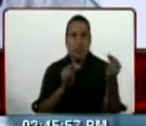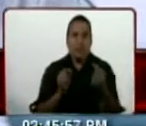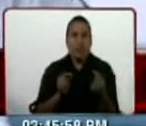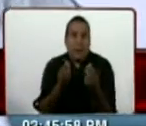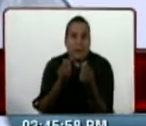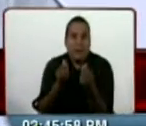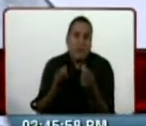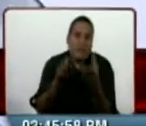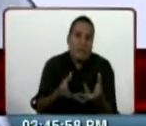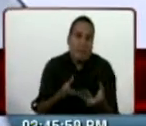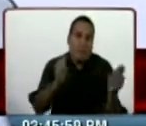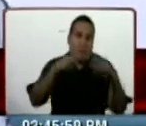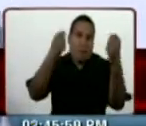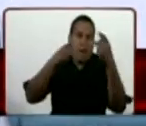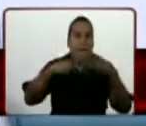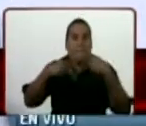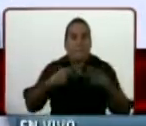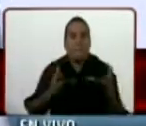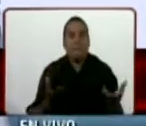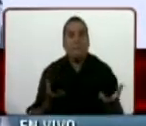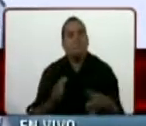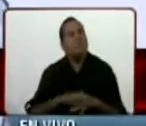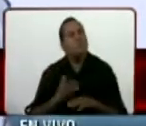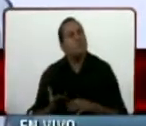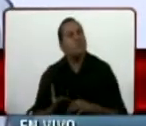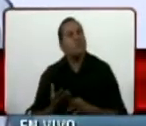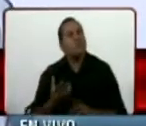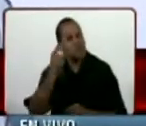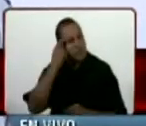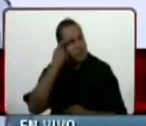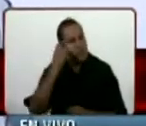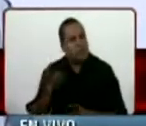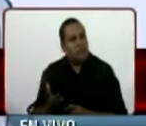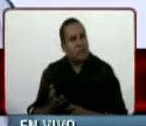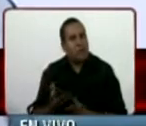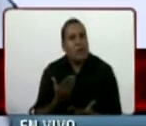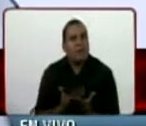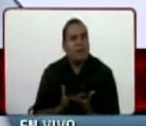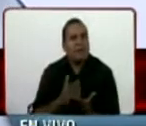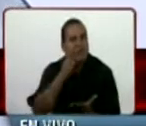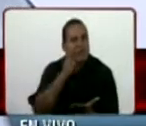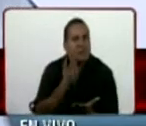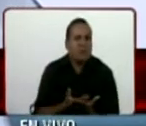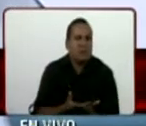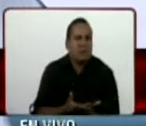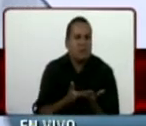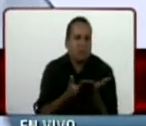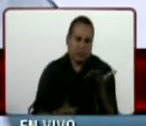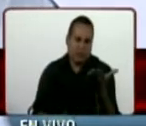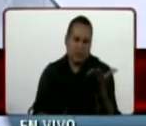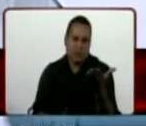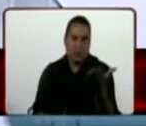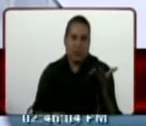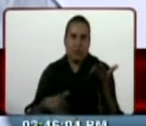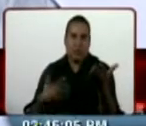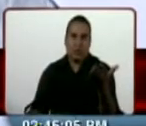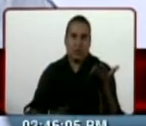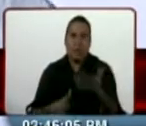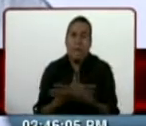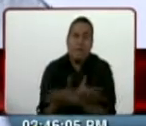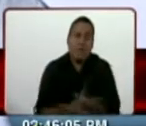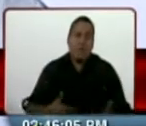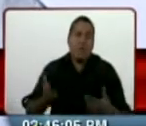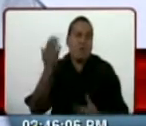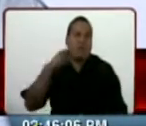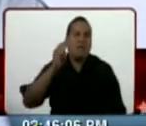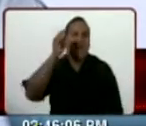financiamiento, porque lleva también a justificaciones realmente grotescas, como aquel diputado que